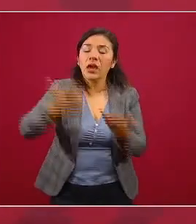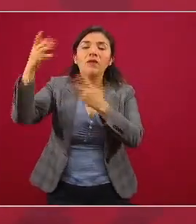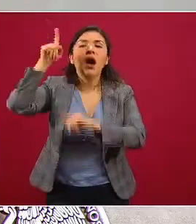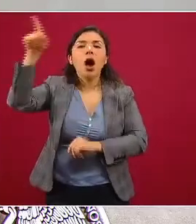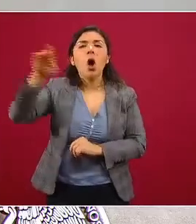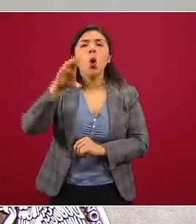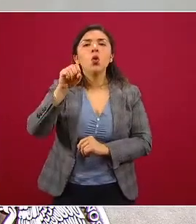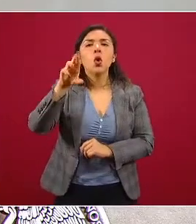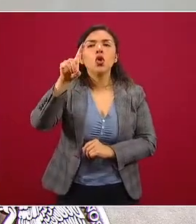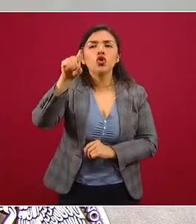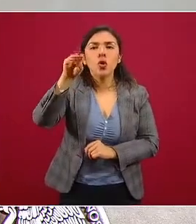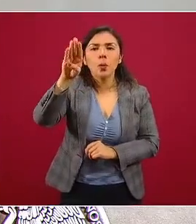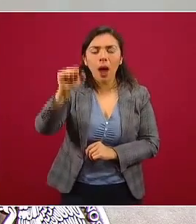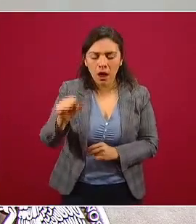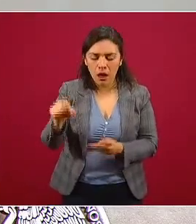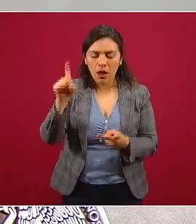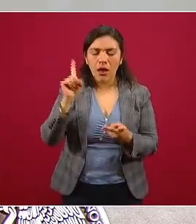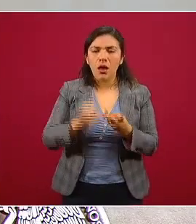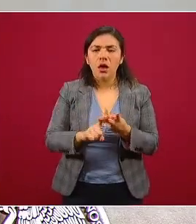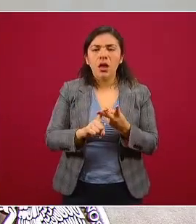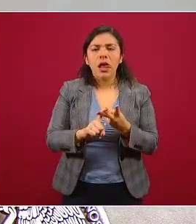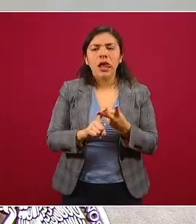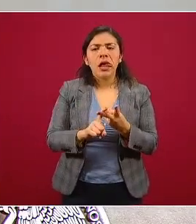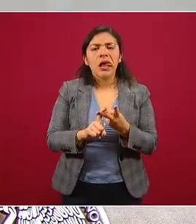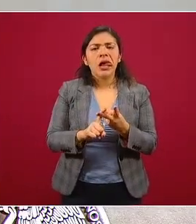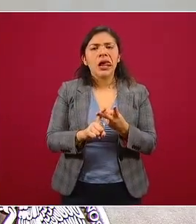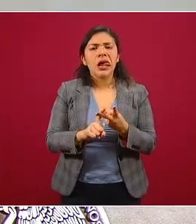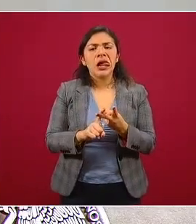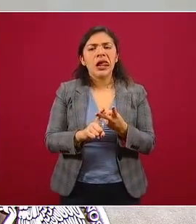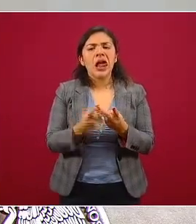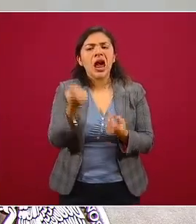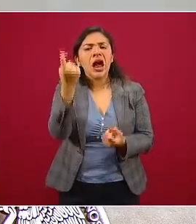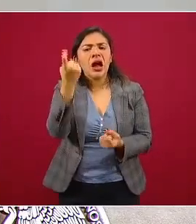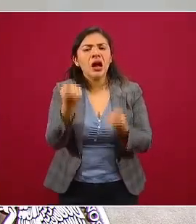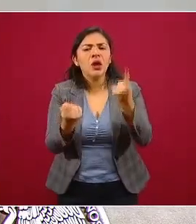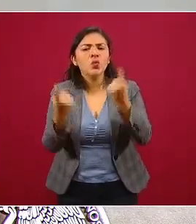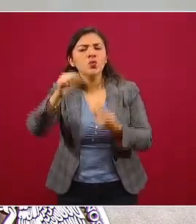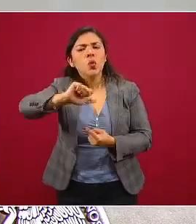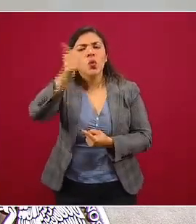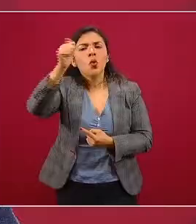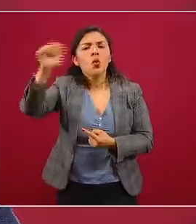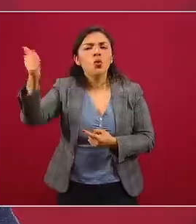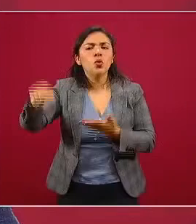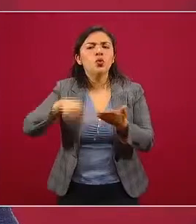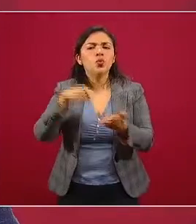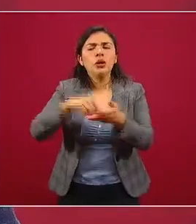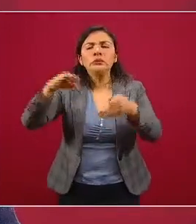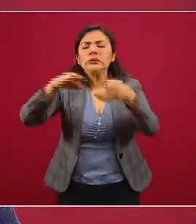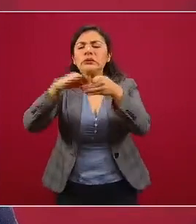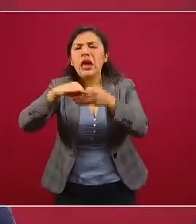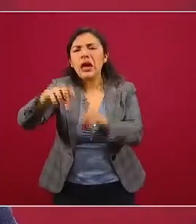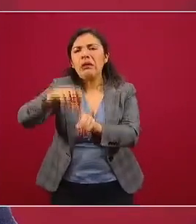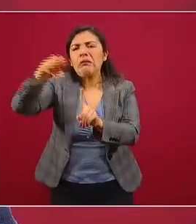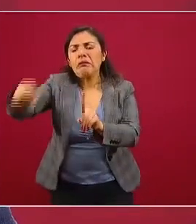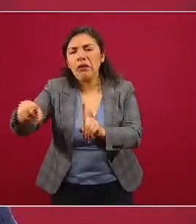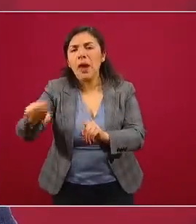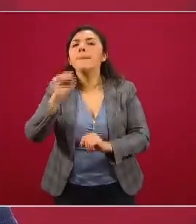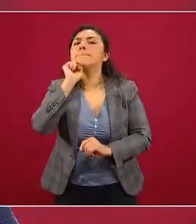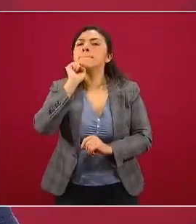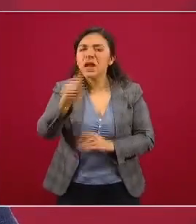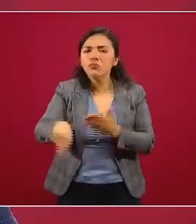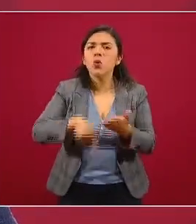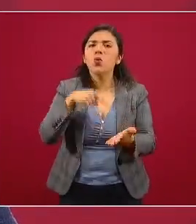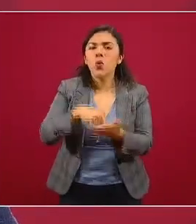Córdoba, para algunos también en otra parte contigua a Córdoba y para estos